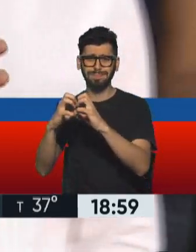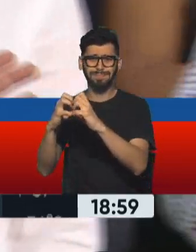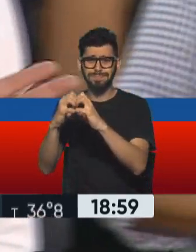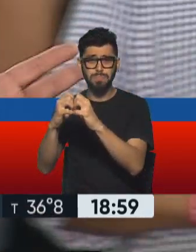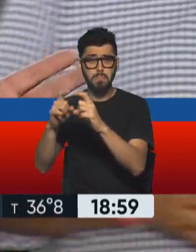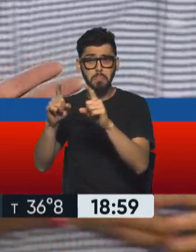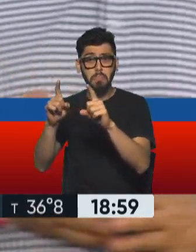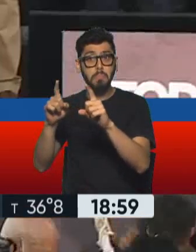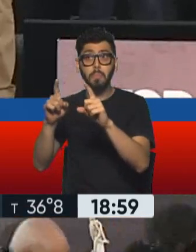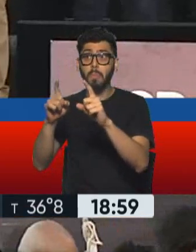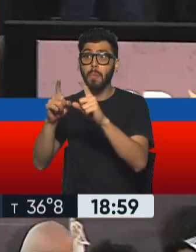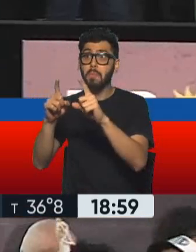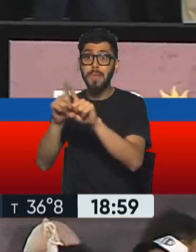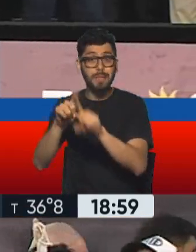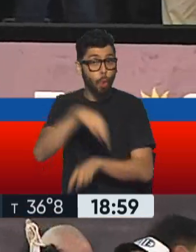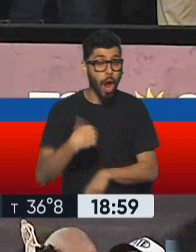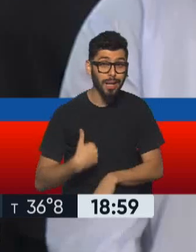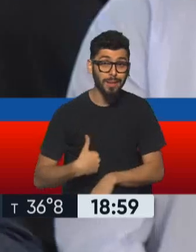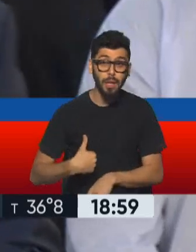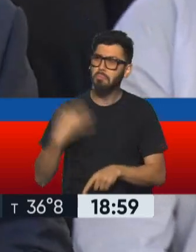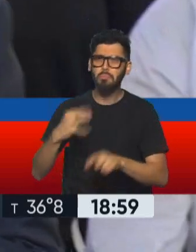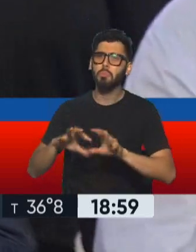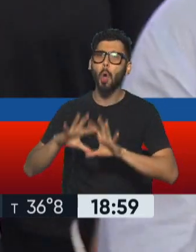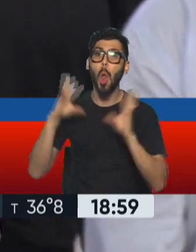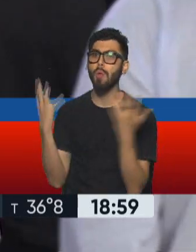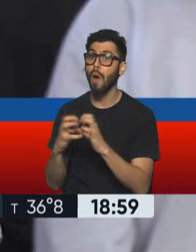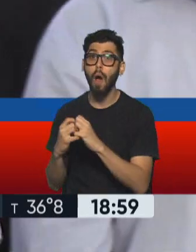discutimos en Argentina, que es un debate que se da en todo el mundo.